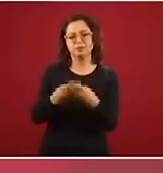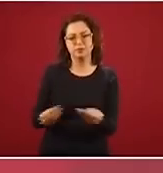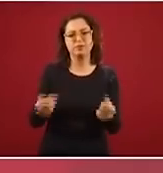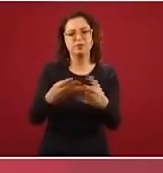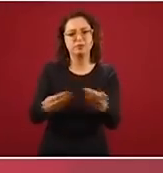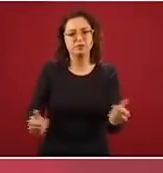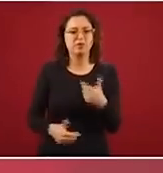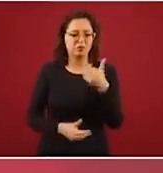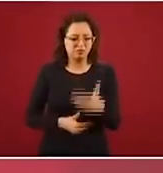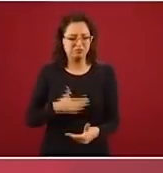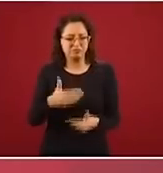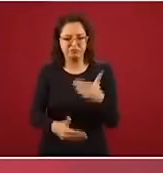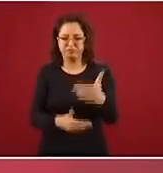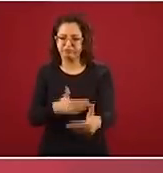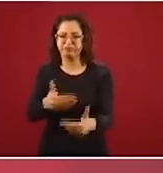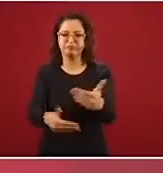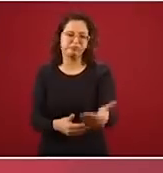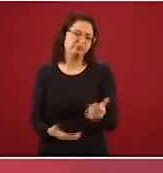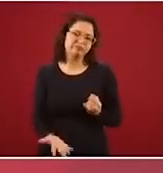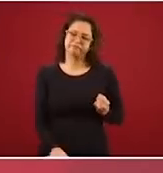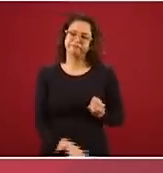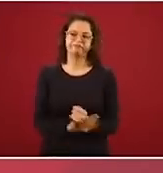estos procedimientos y así se actúa.